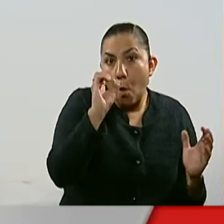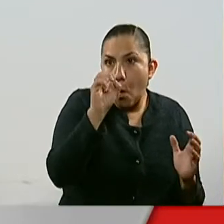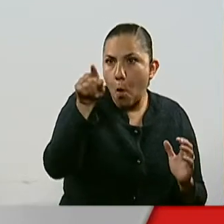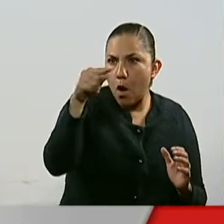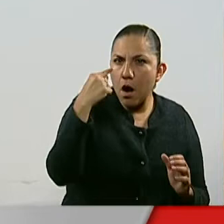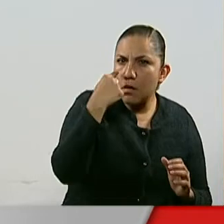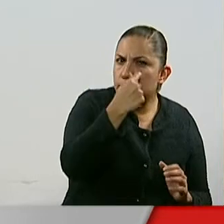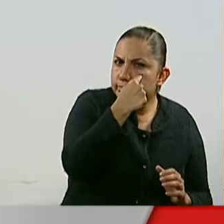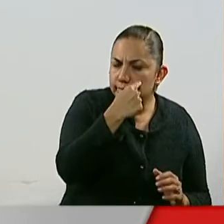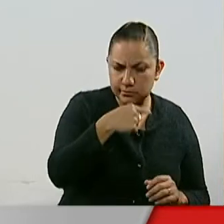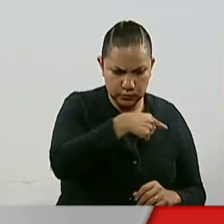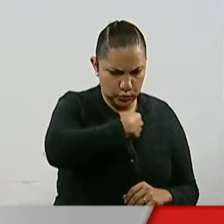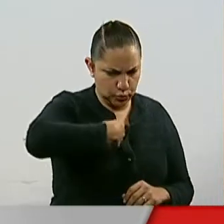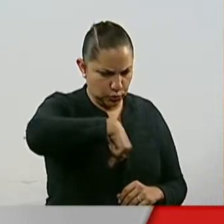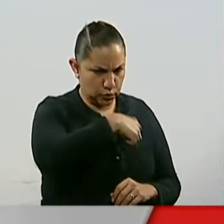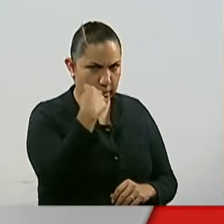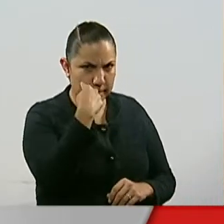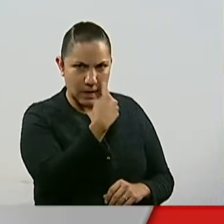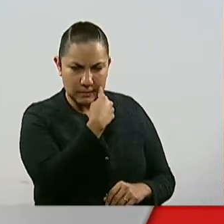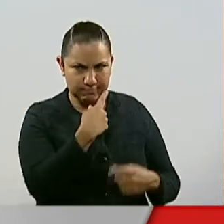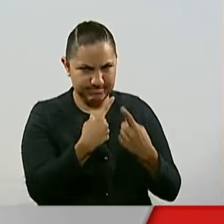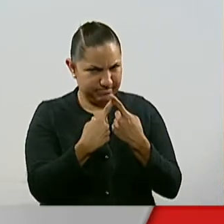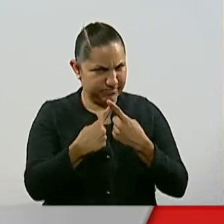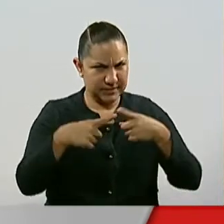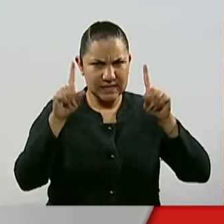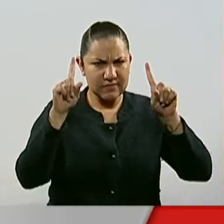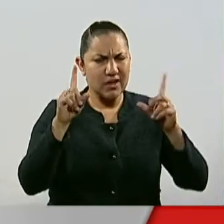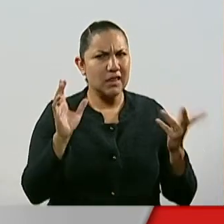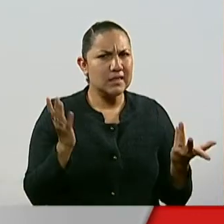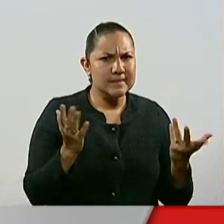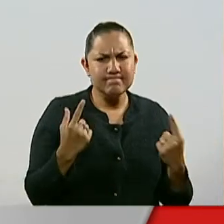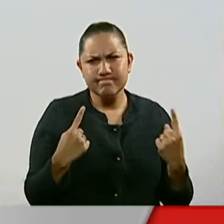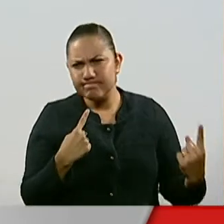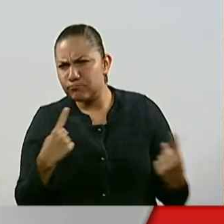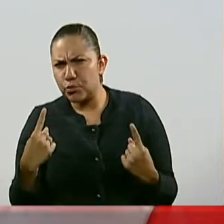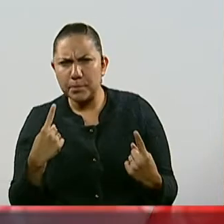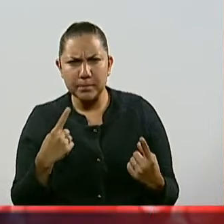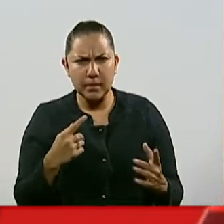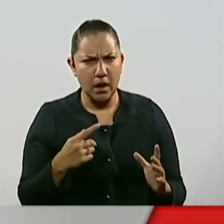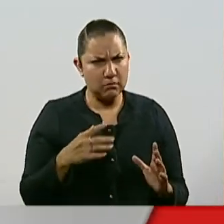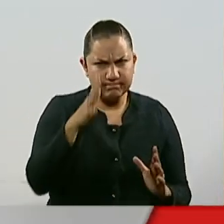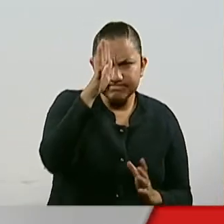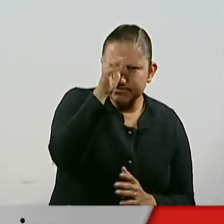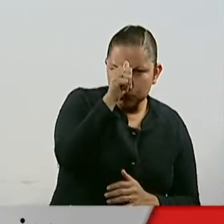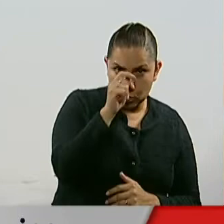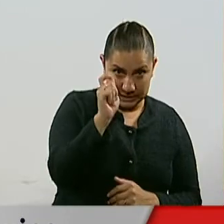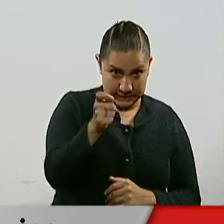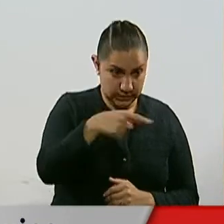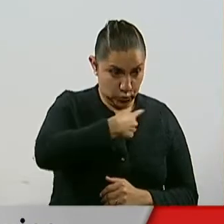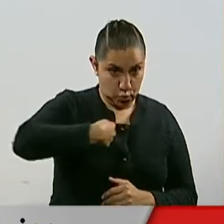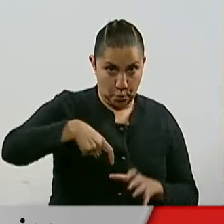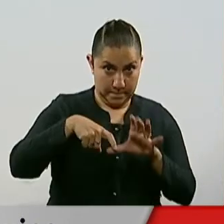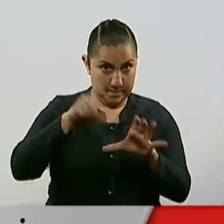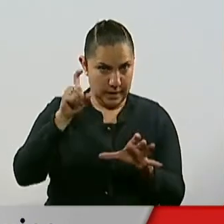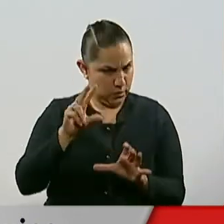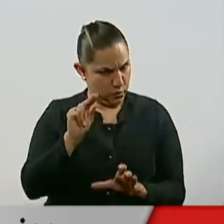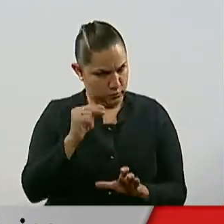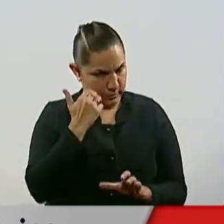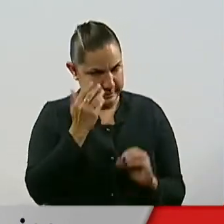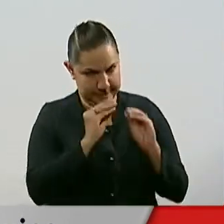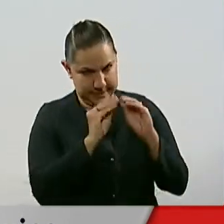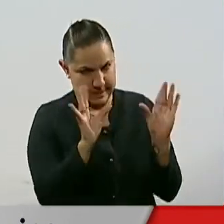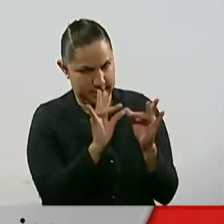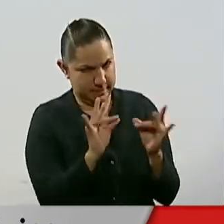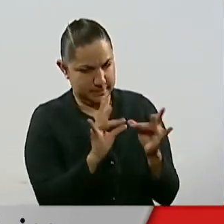no quiere decir que se acaba la relación esto se vuelve importantísimo ante los índices inflacionarios